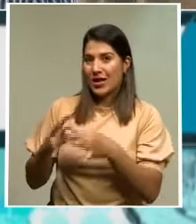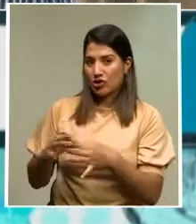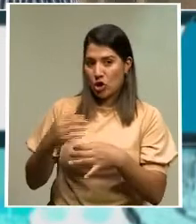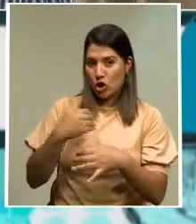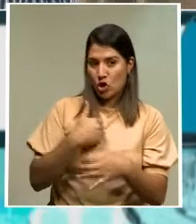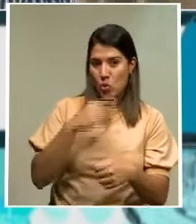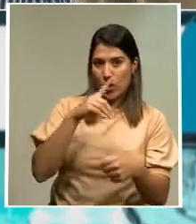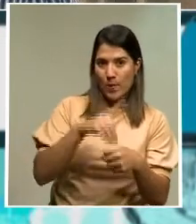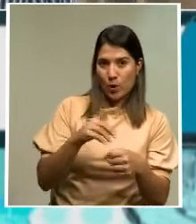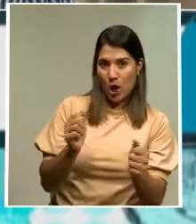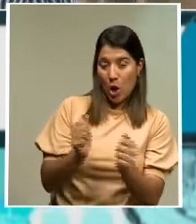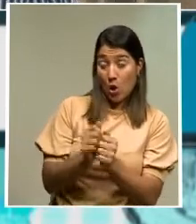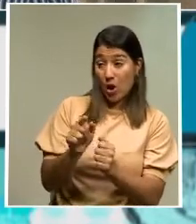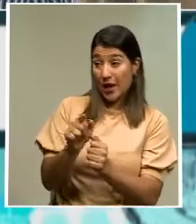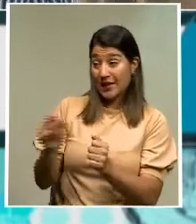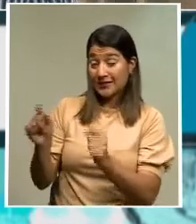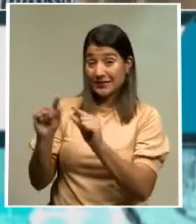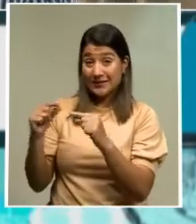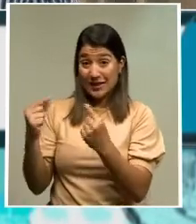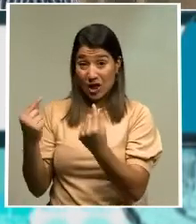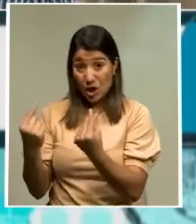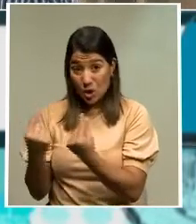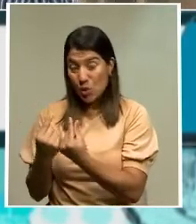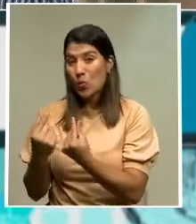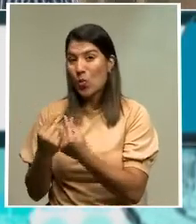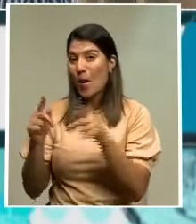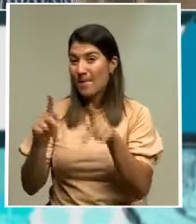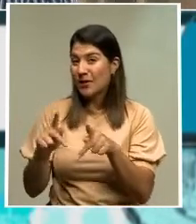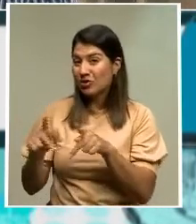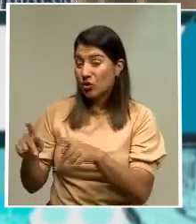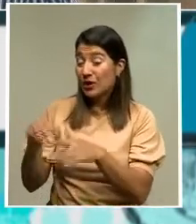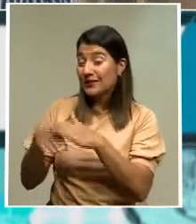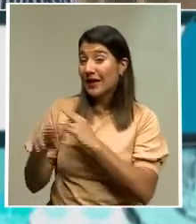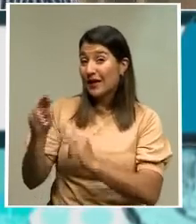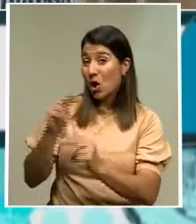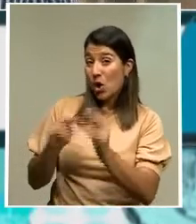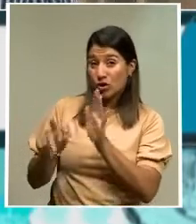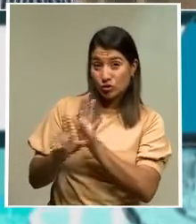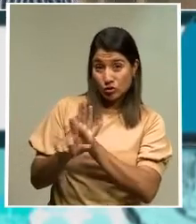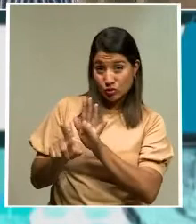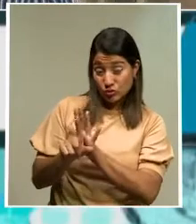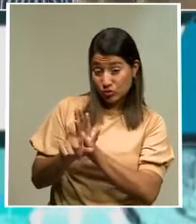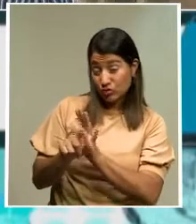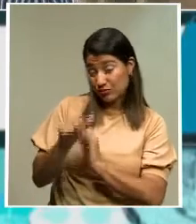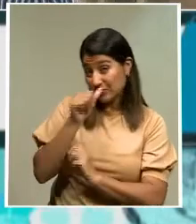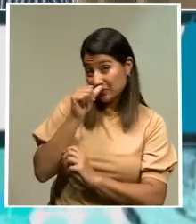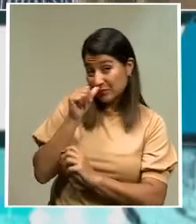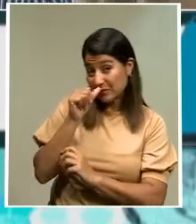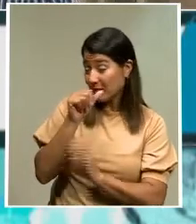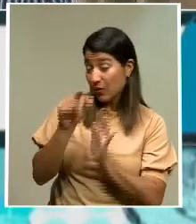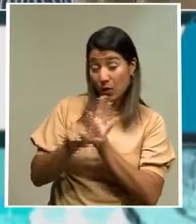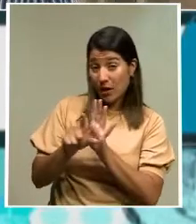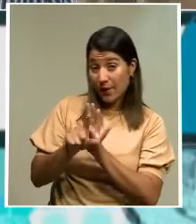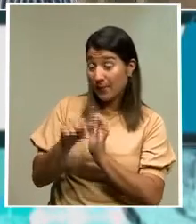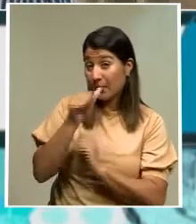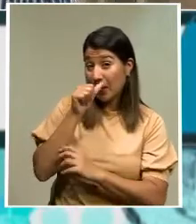con este grupo, será de una trascendencia muy importante y puede tener